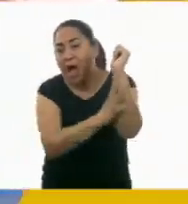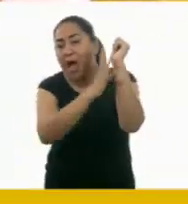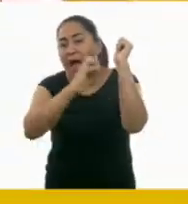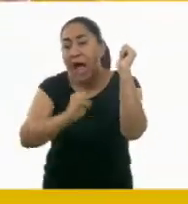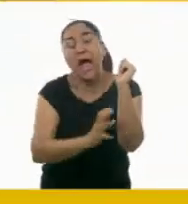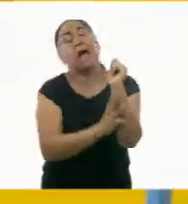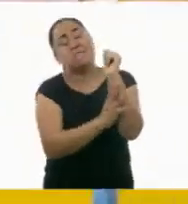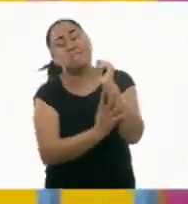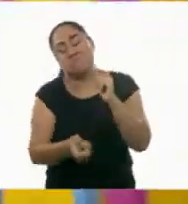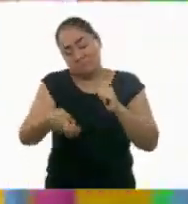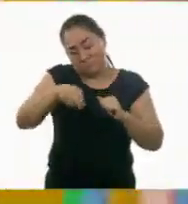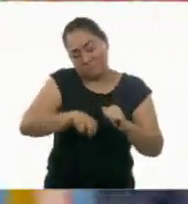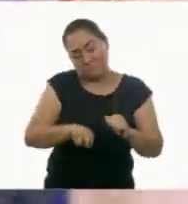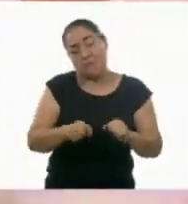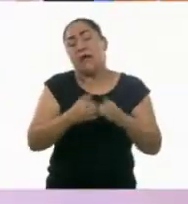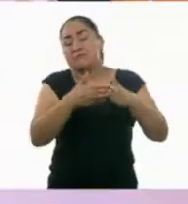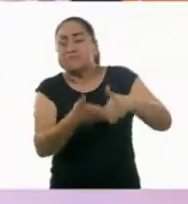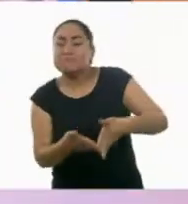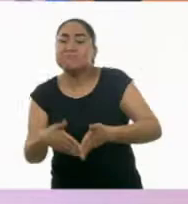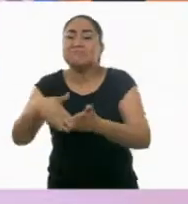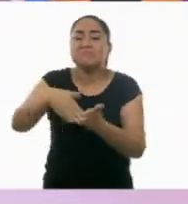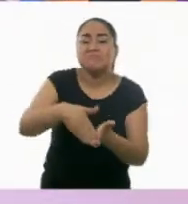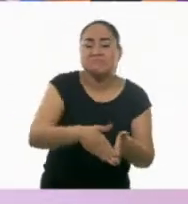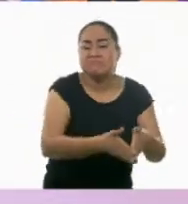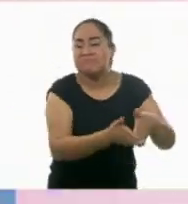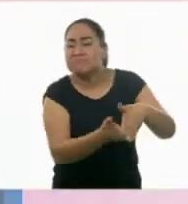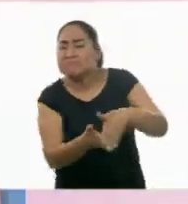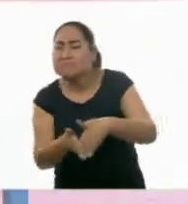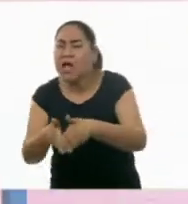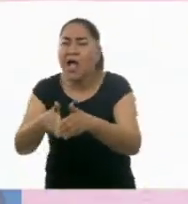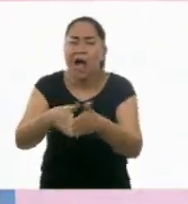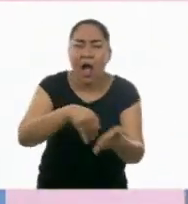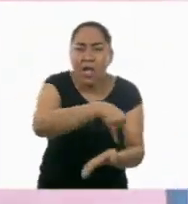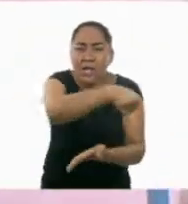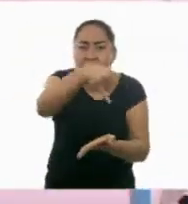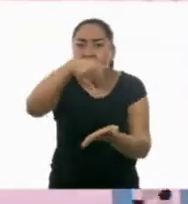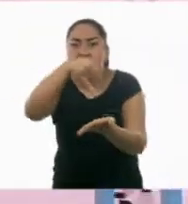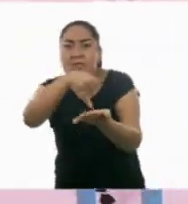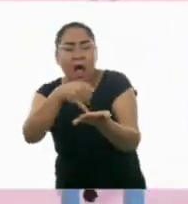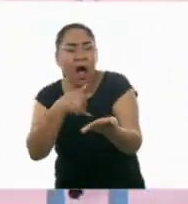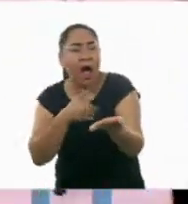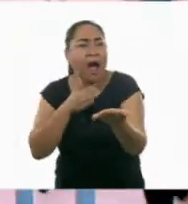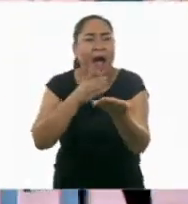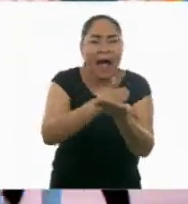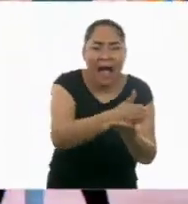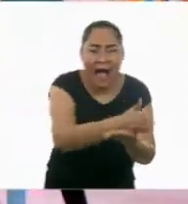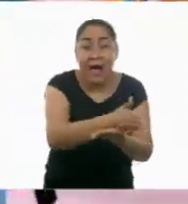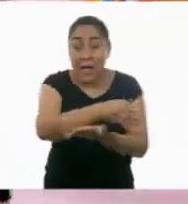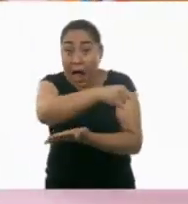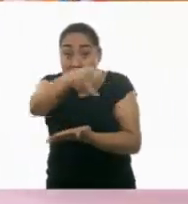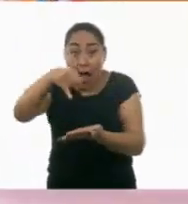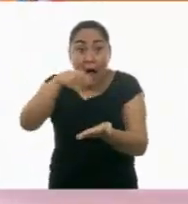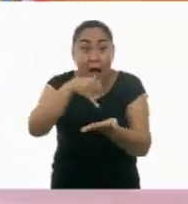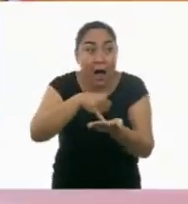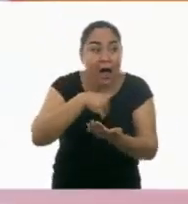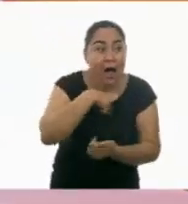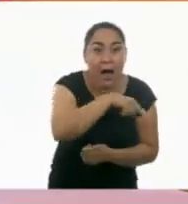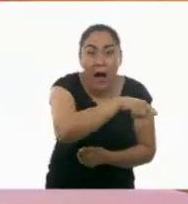fui navegando y a una isla llegué, ba, pe, pe, ba, bam, y a la isla